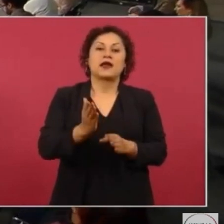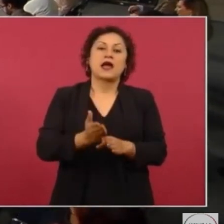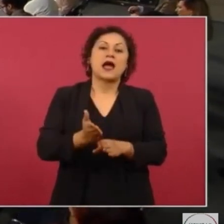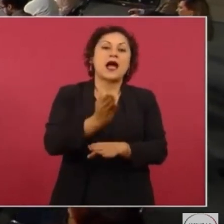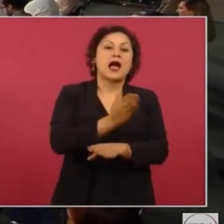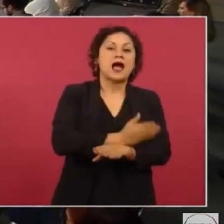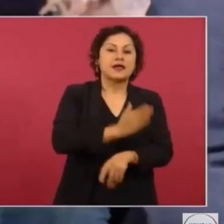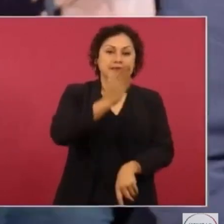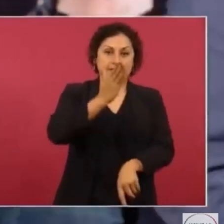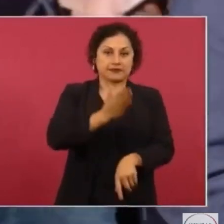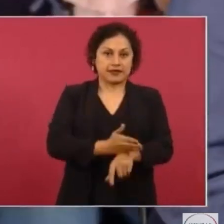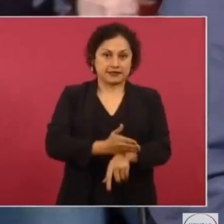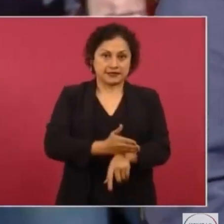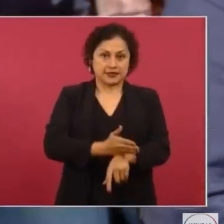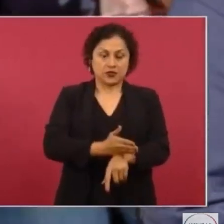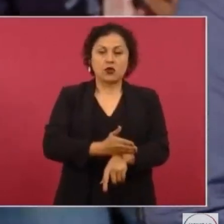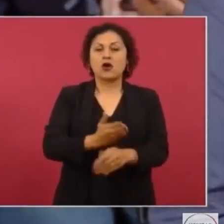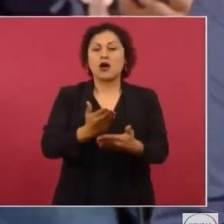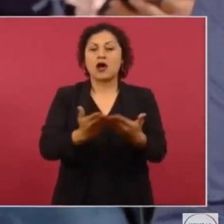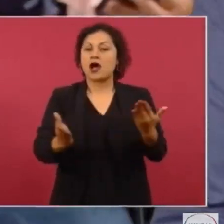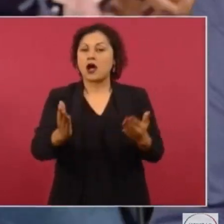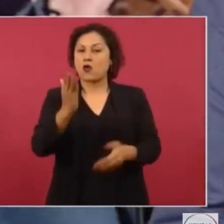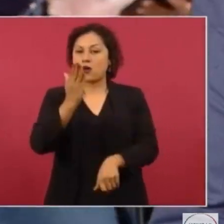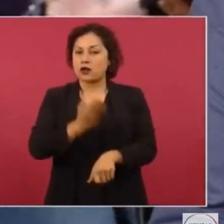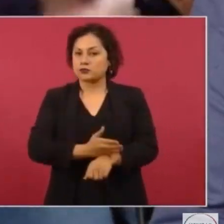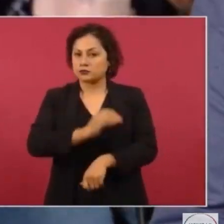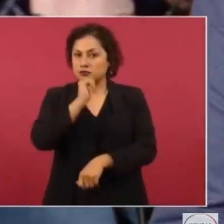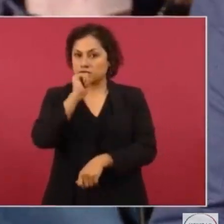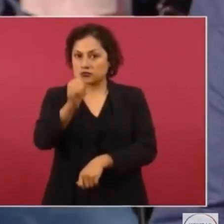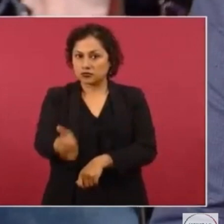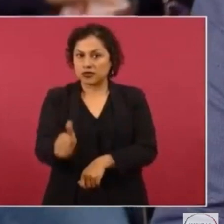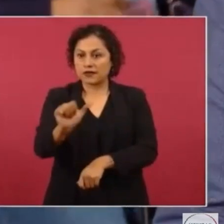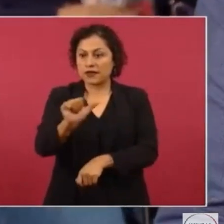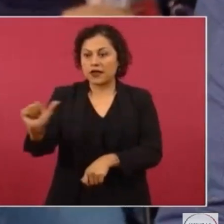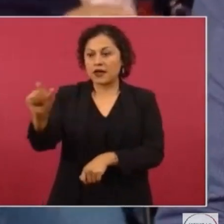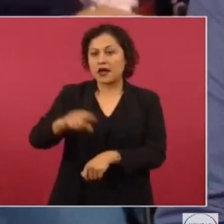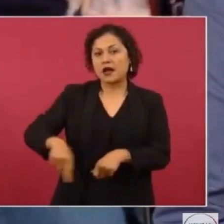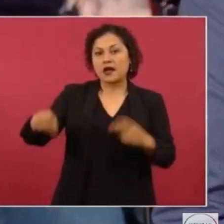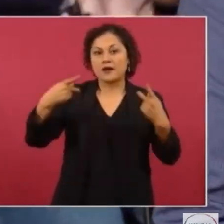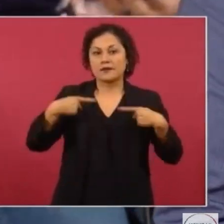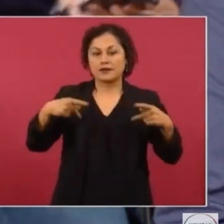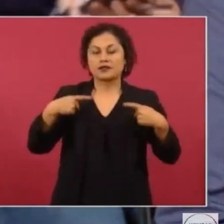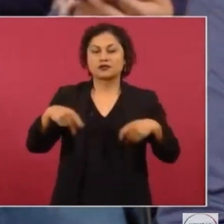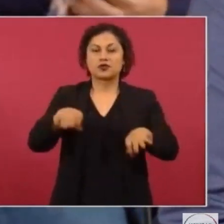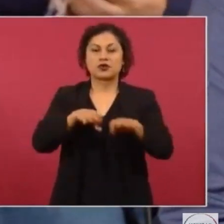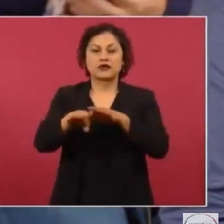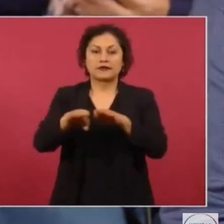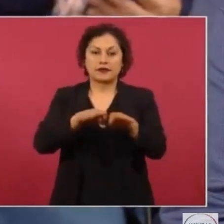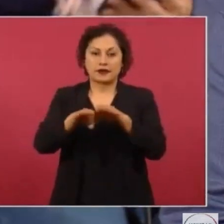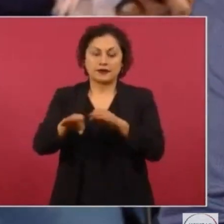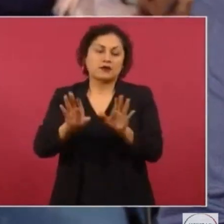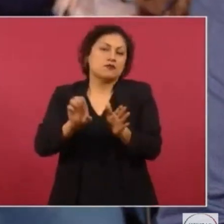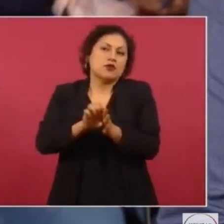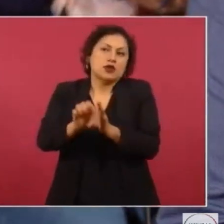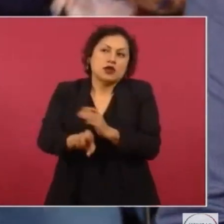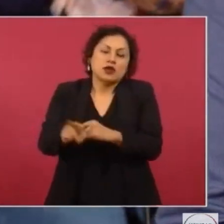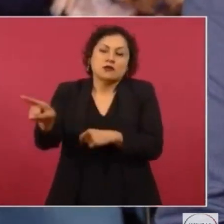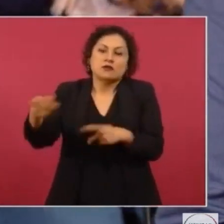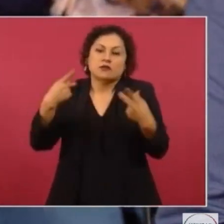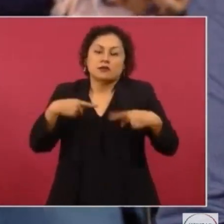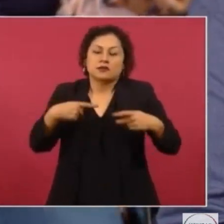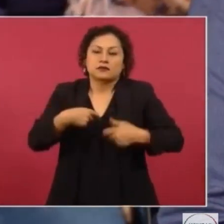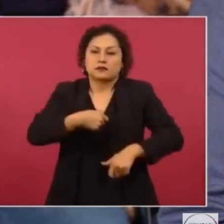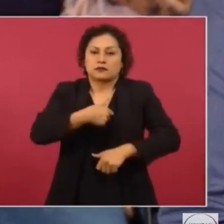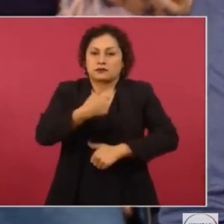castigar, a sancionar, que los funcionarios públicos, los candidatos o quienes aspiren a un puesto de